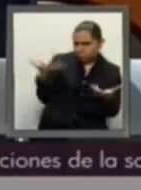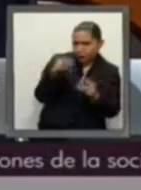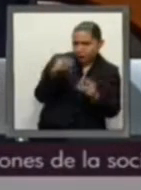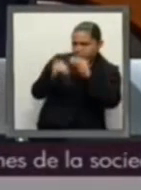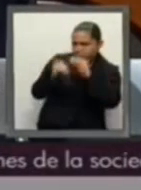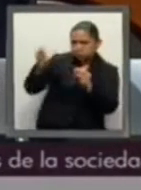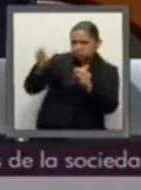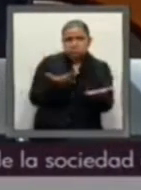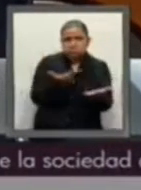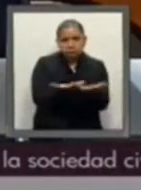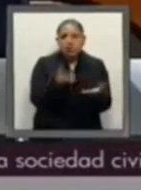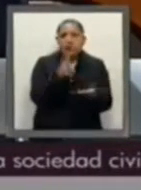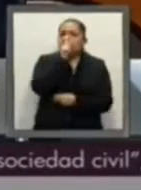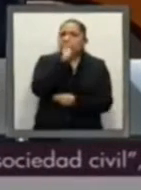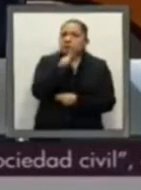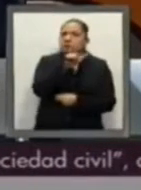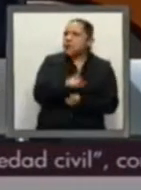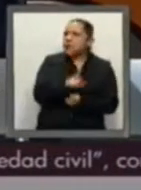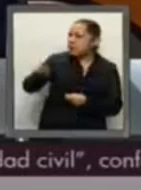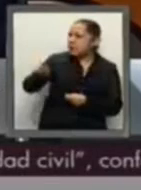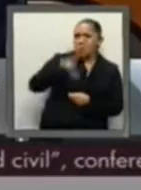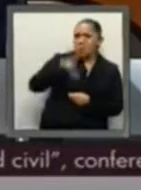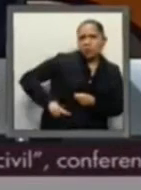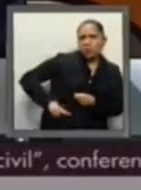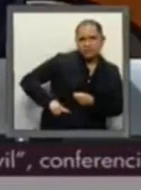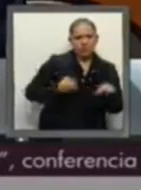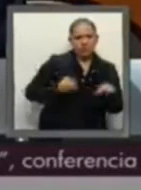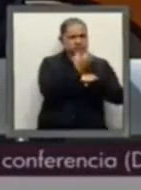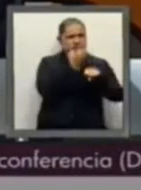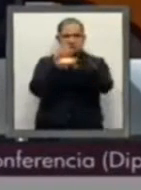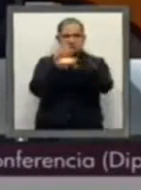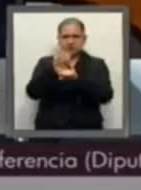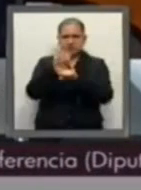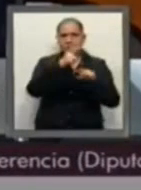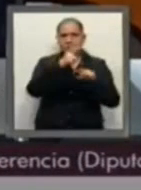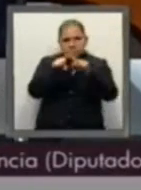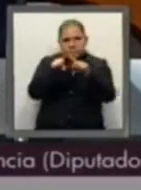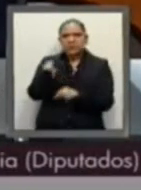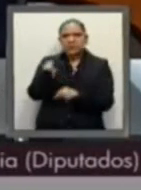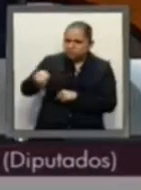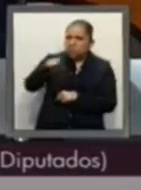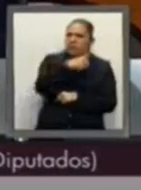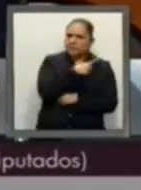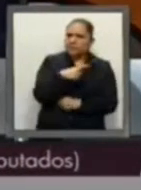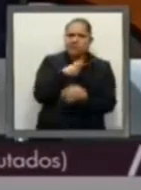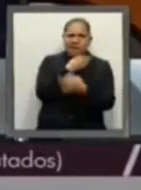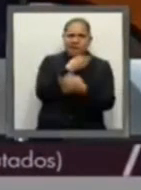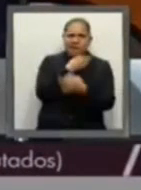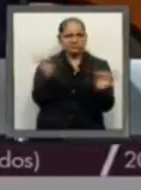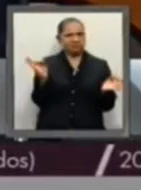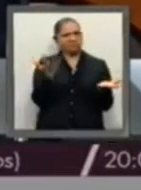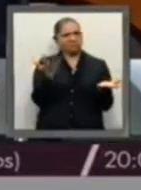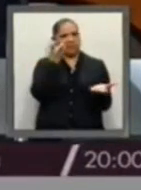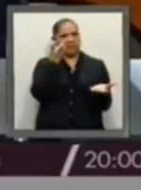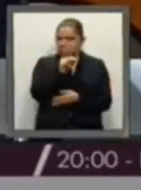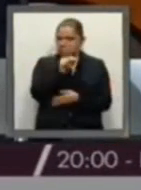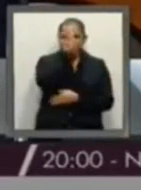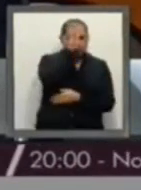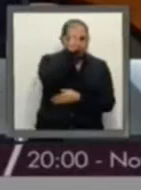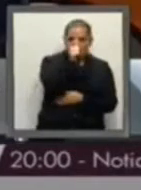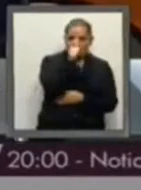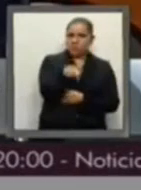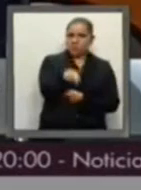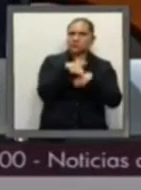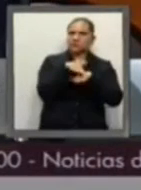a que se pronuncien de manera clara en contra del gasolinazo y la liberalización de los